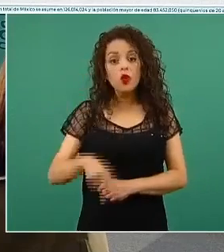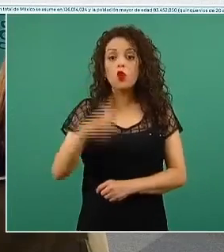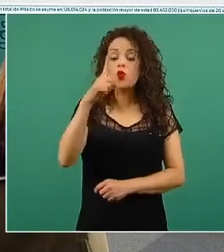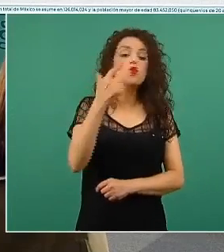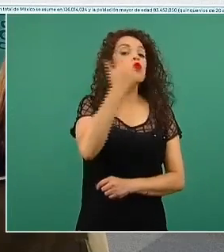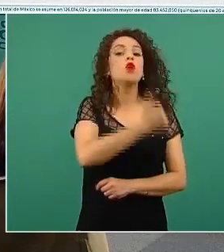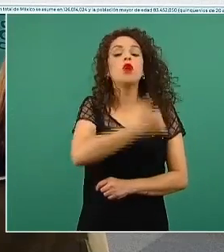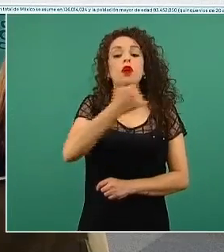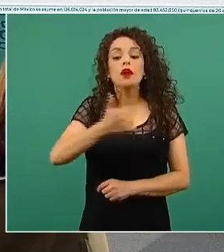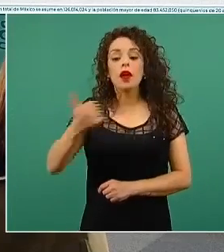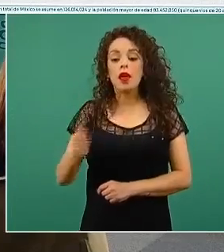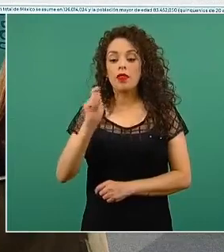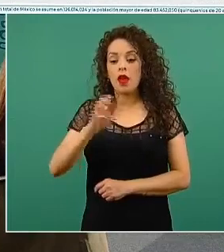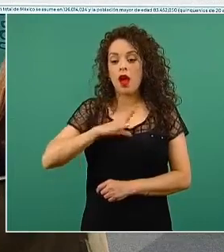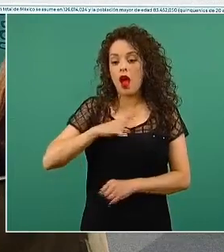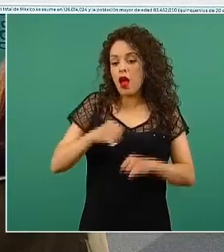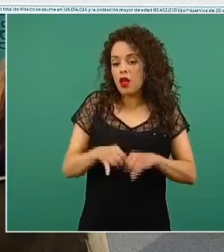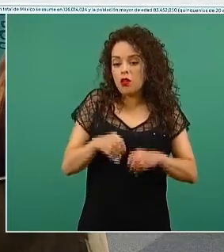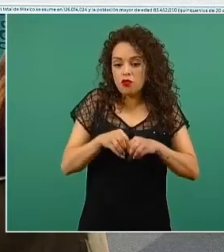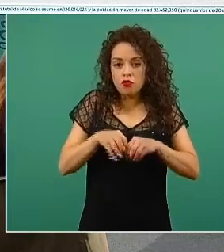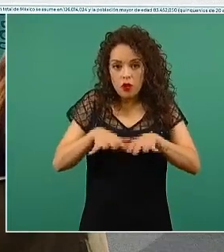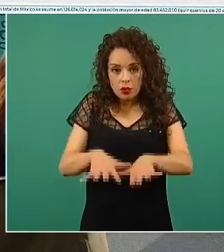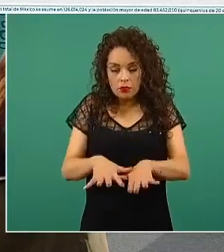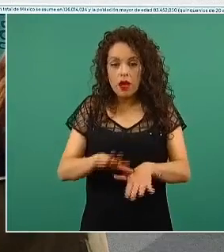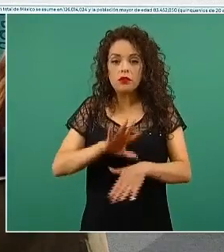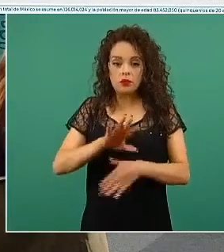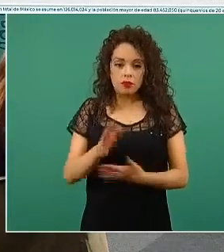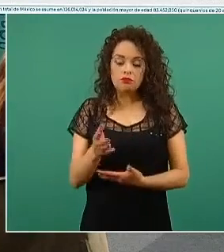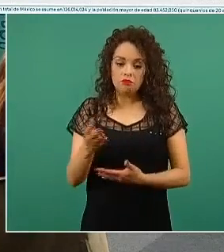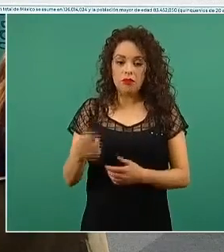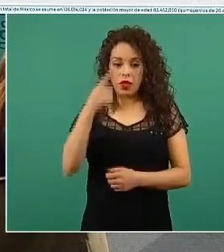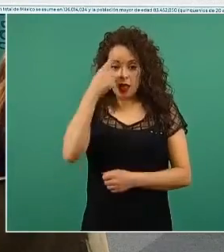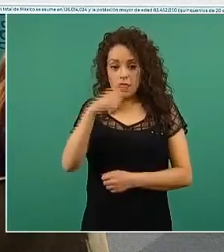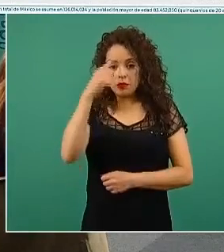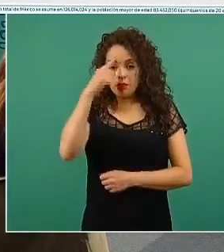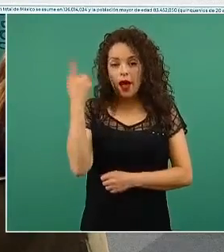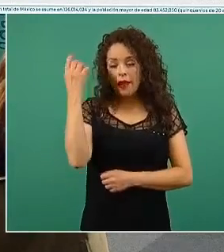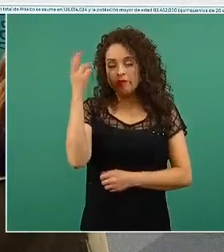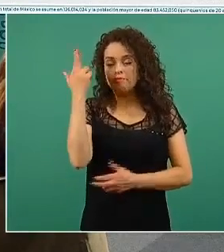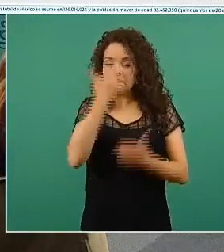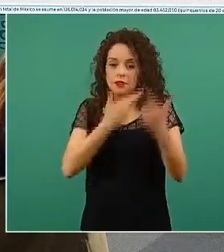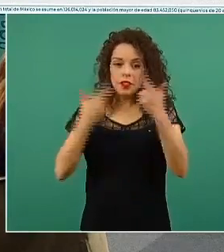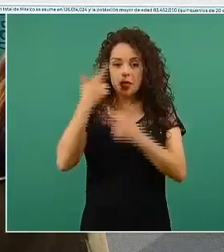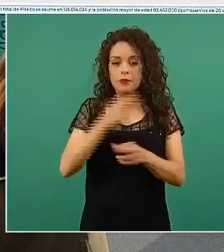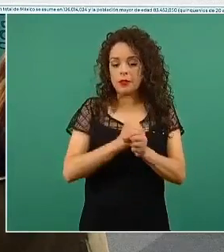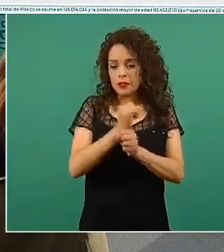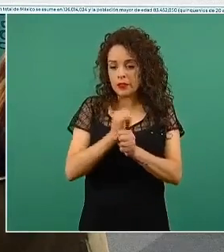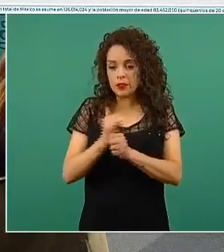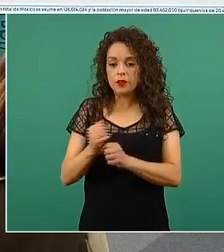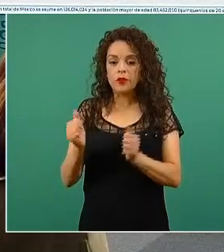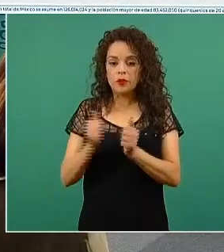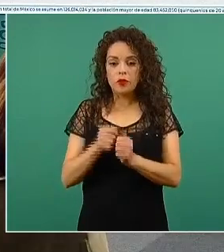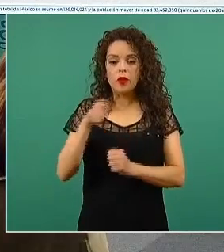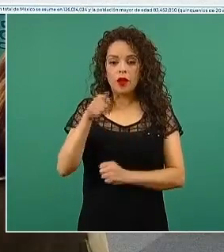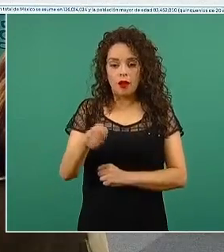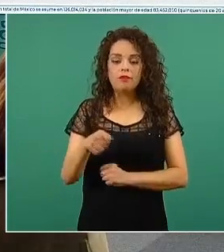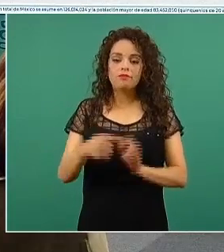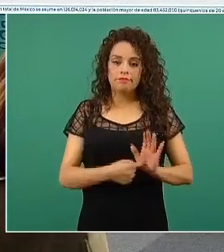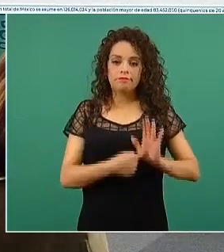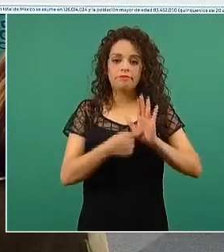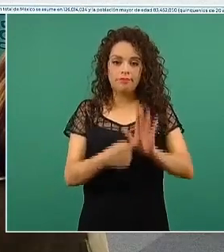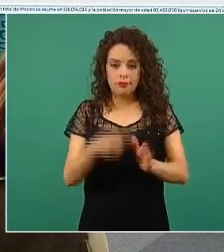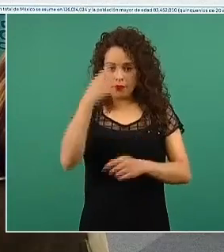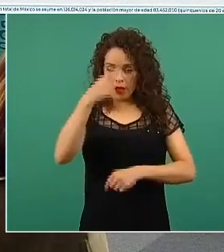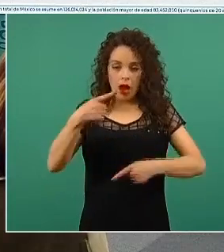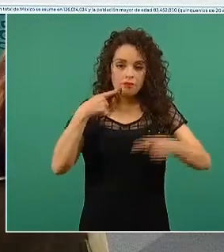de ellos aportaba información y aportaba productos analíticos para los objetivos comentados. Y todos ellos